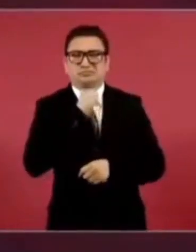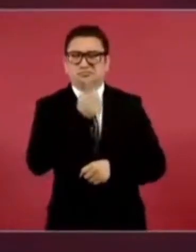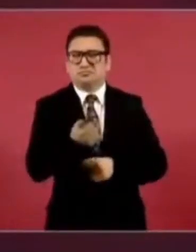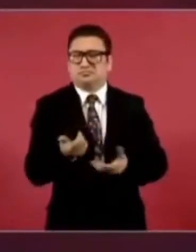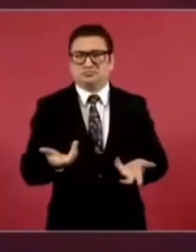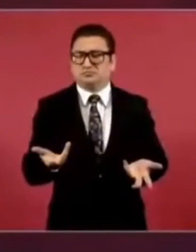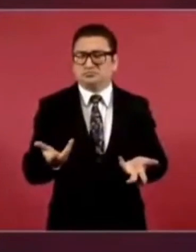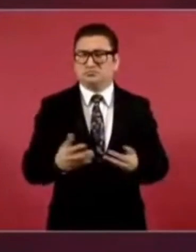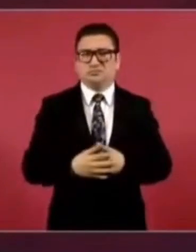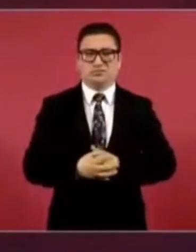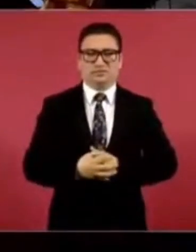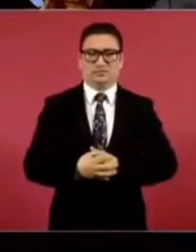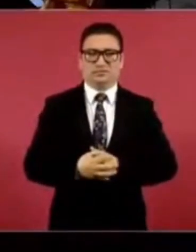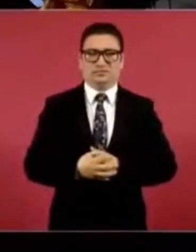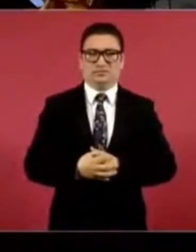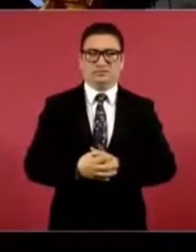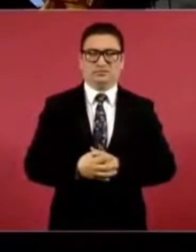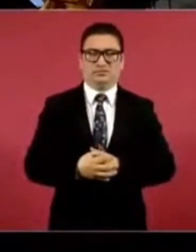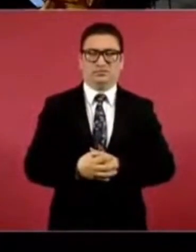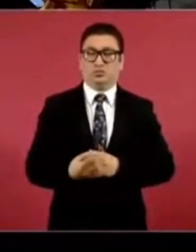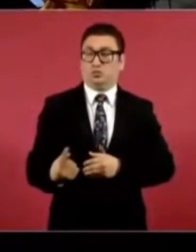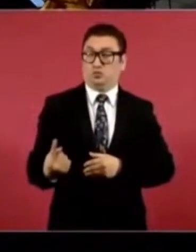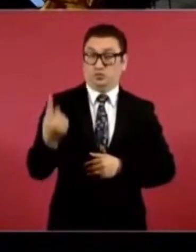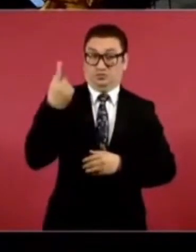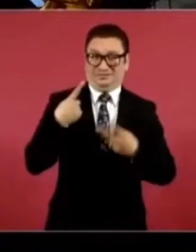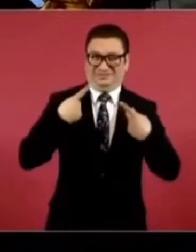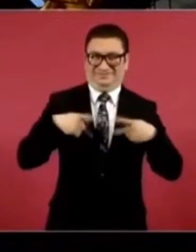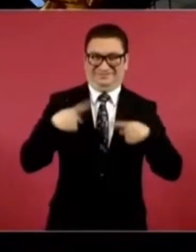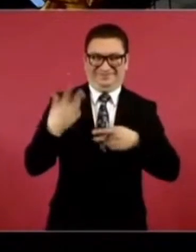Alguien decía,